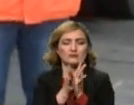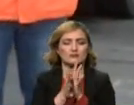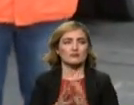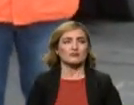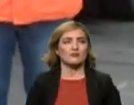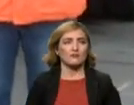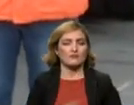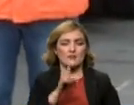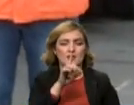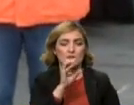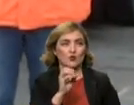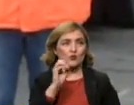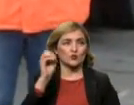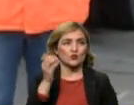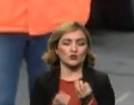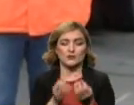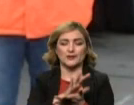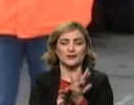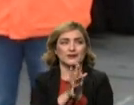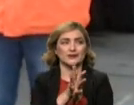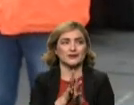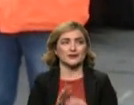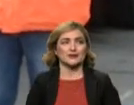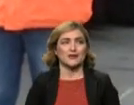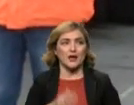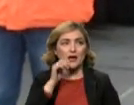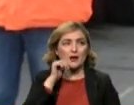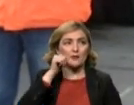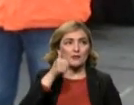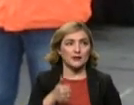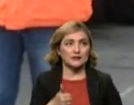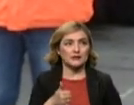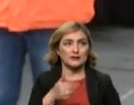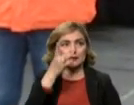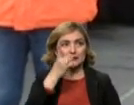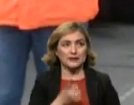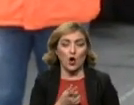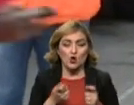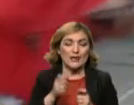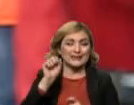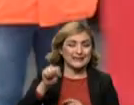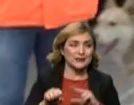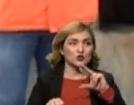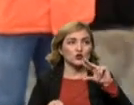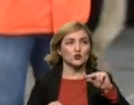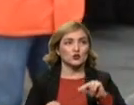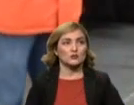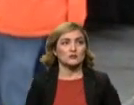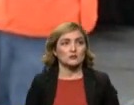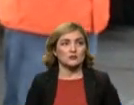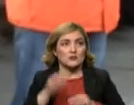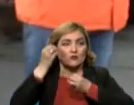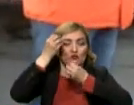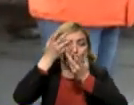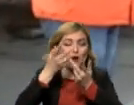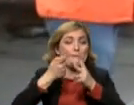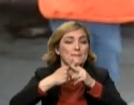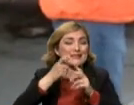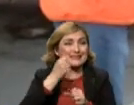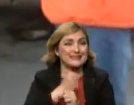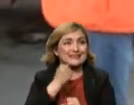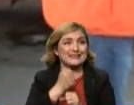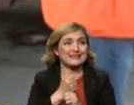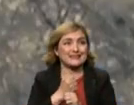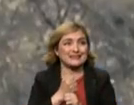el 100% está sin llama, pero el día de mañana podremos determinar si está controlado e informaremos si es que empiezan labores